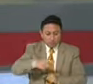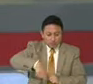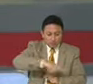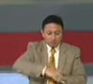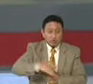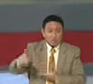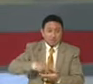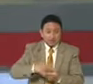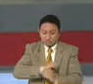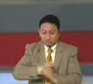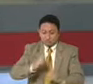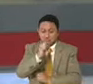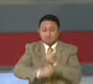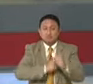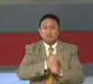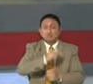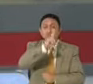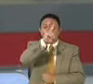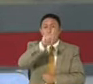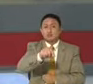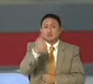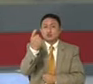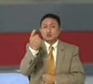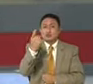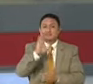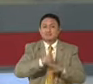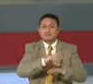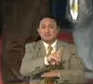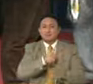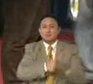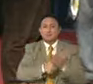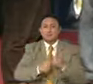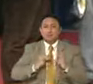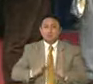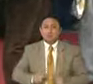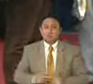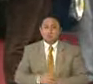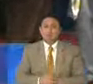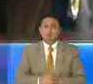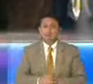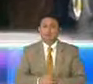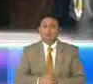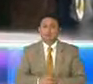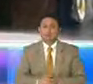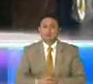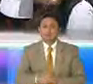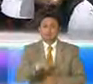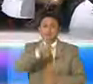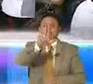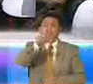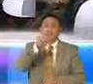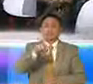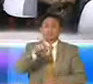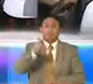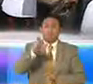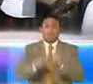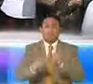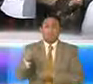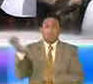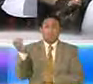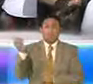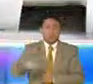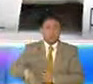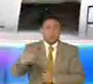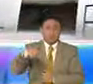han sido pagadas desde el 2011 por el Ministerio de Salud. Esta es la realidad de alrededor de 3.000 jubilados de la salud en el